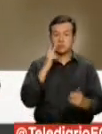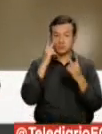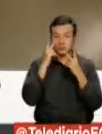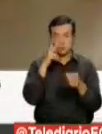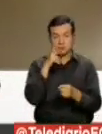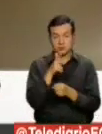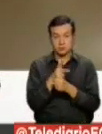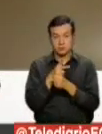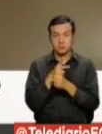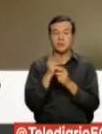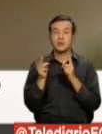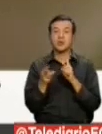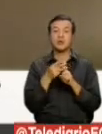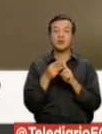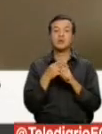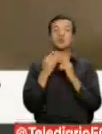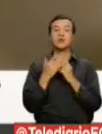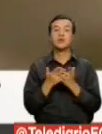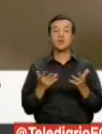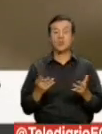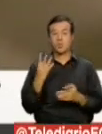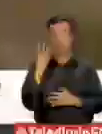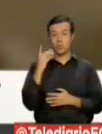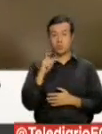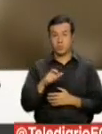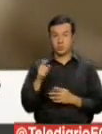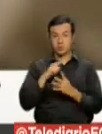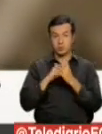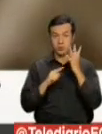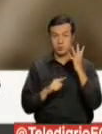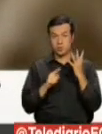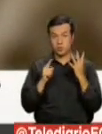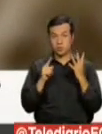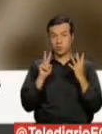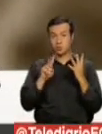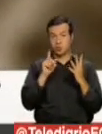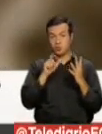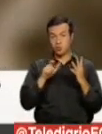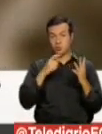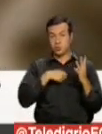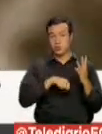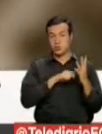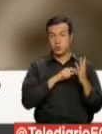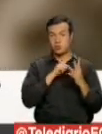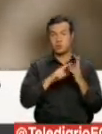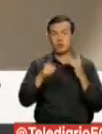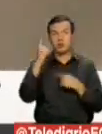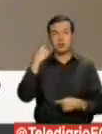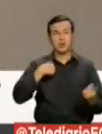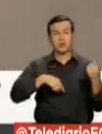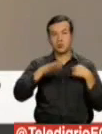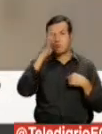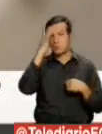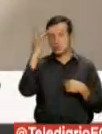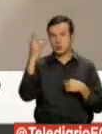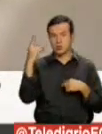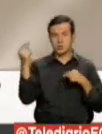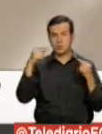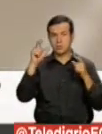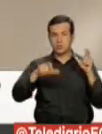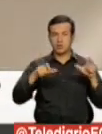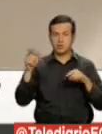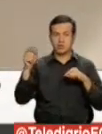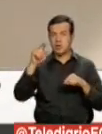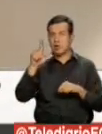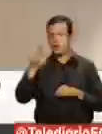hizo viral en las redes sociales y es que cuatro personas, dos de ellas de nacionalidad española, resultaron heridas en una pelea entre hinchas de Lazio